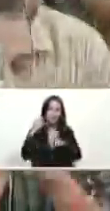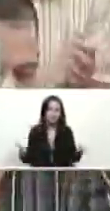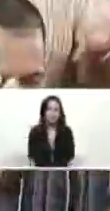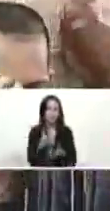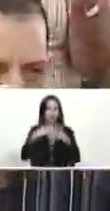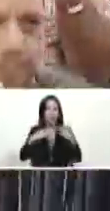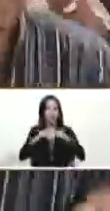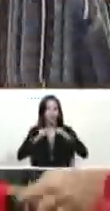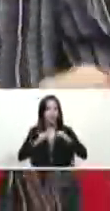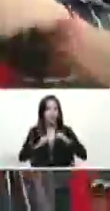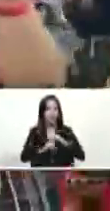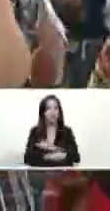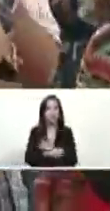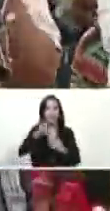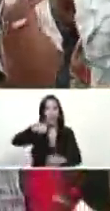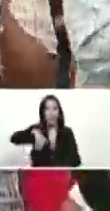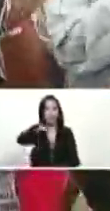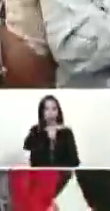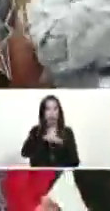poder.